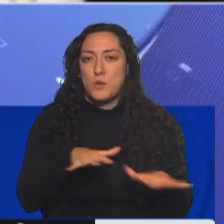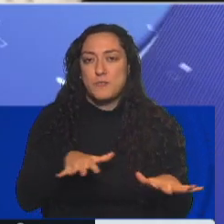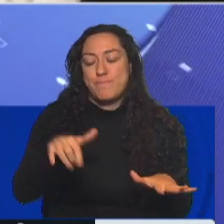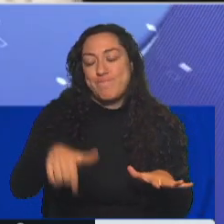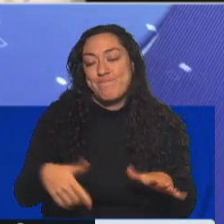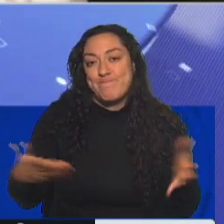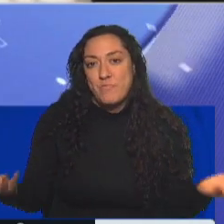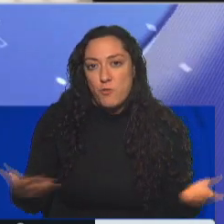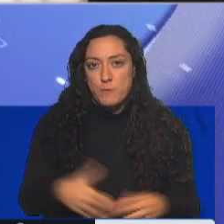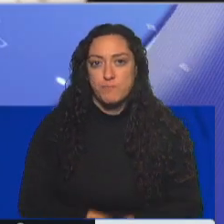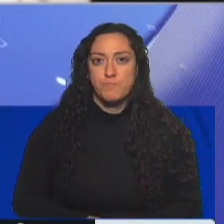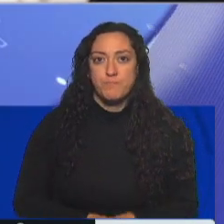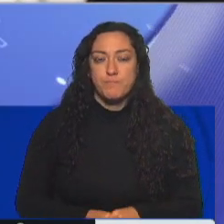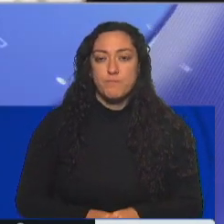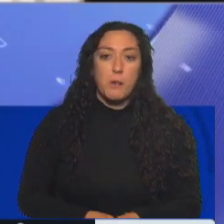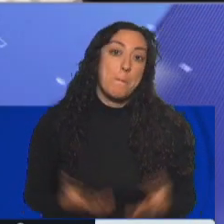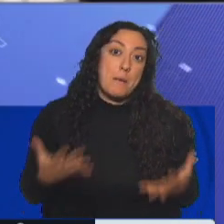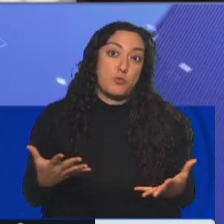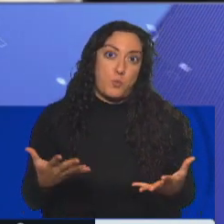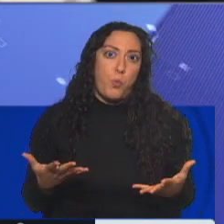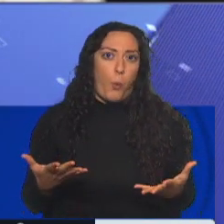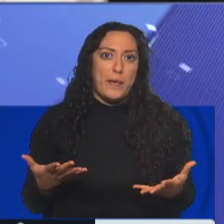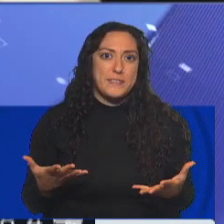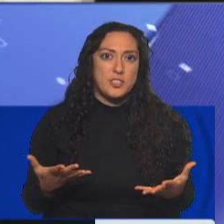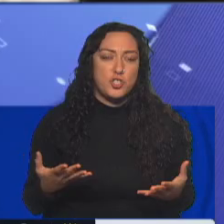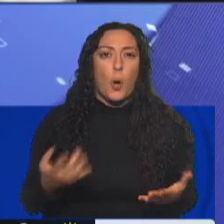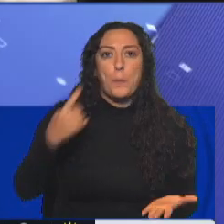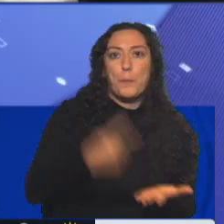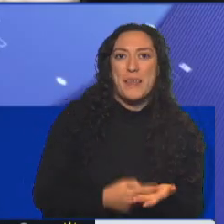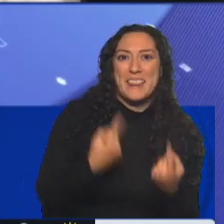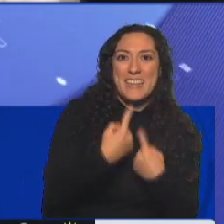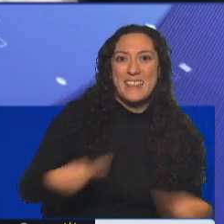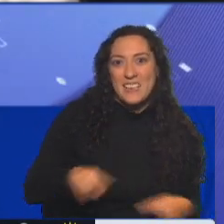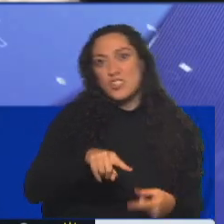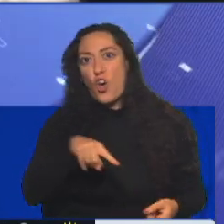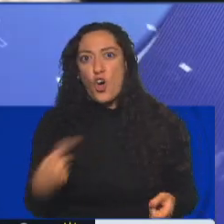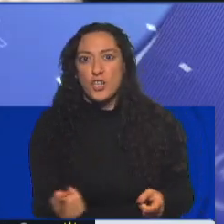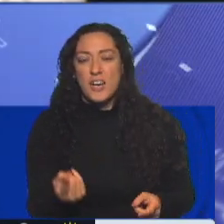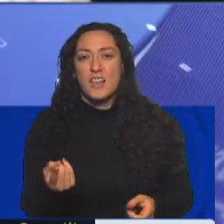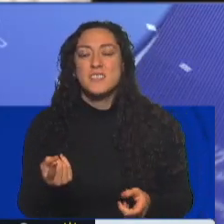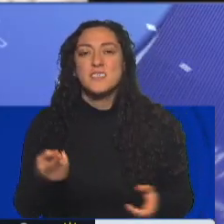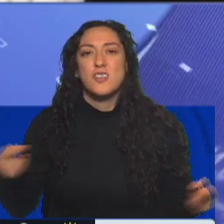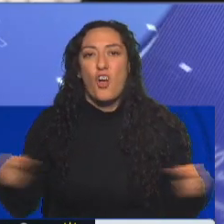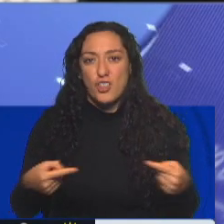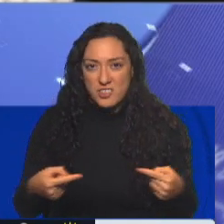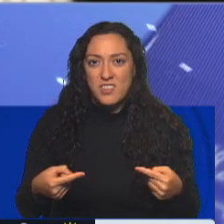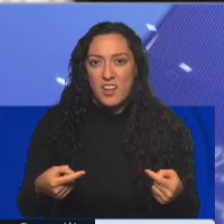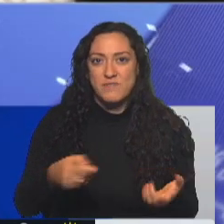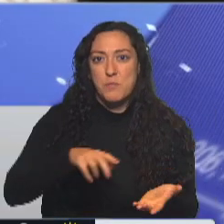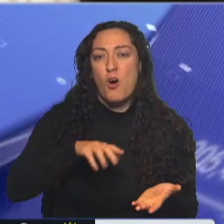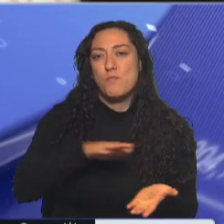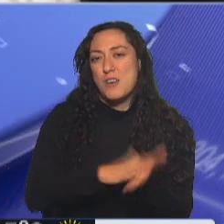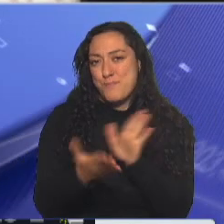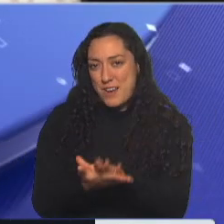presente. Por supuesto, por lo que estamos viendo que son las contramedidas en otras áreas, pero es muy posible que esto sea lo que ocurra.